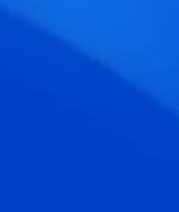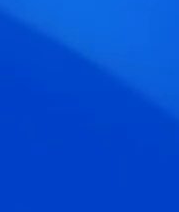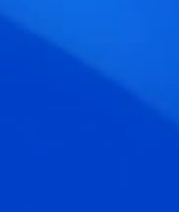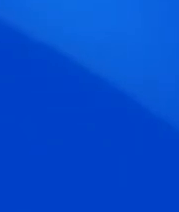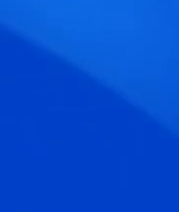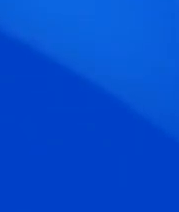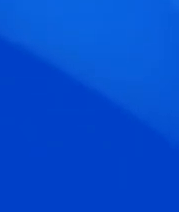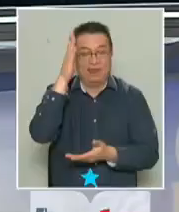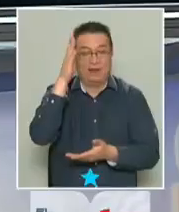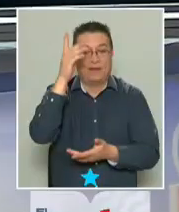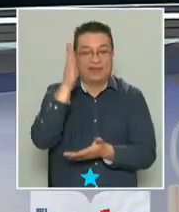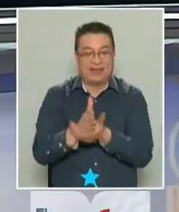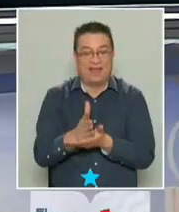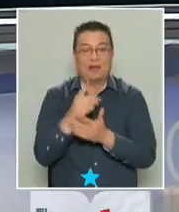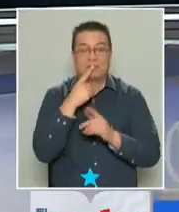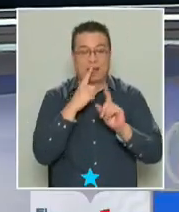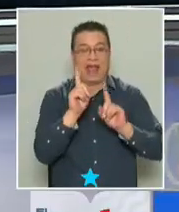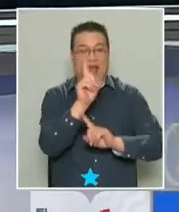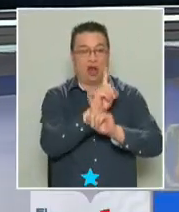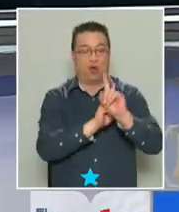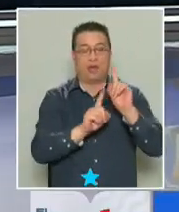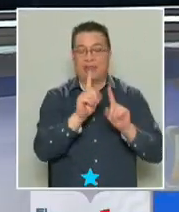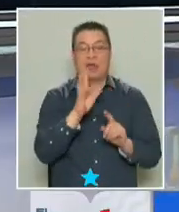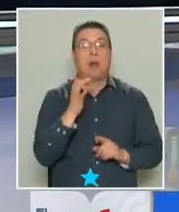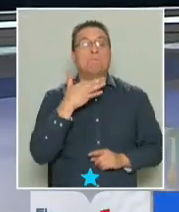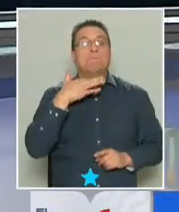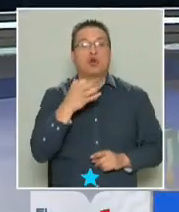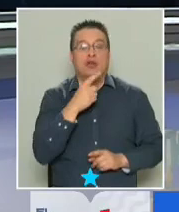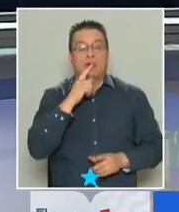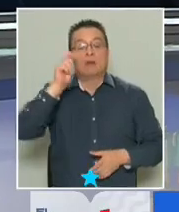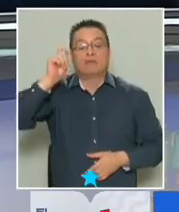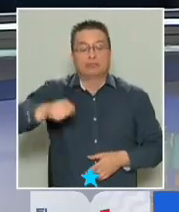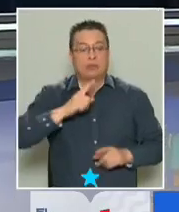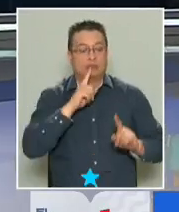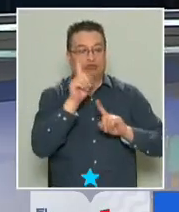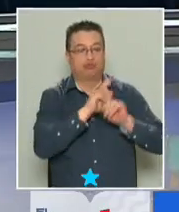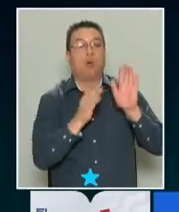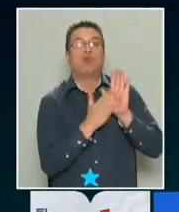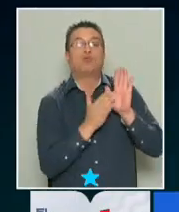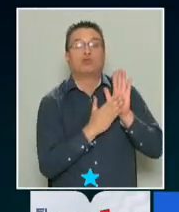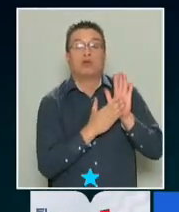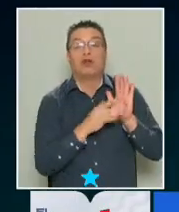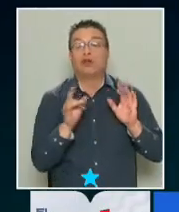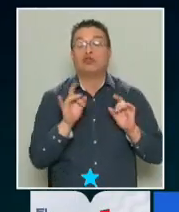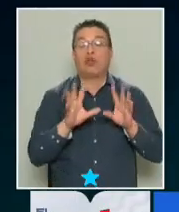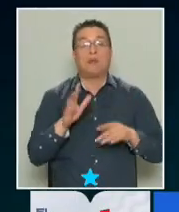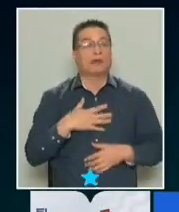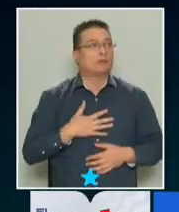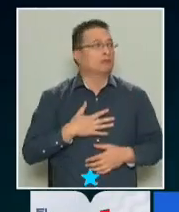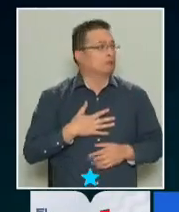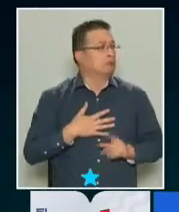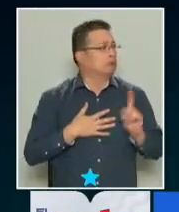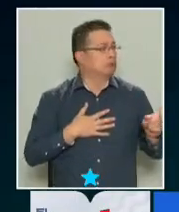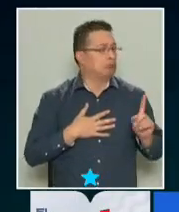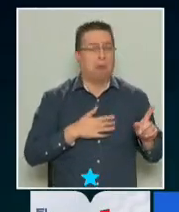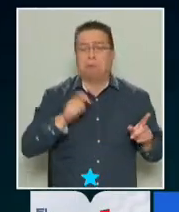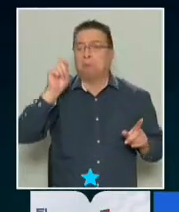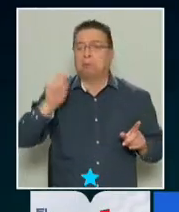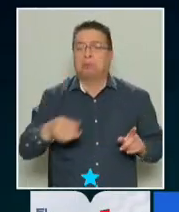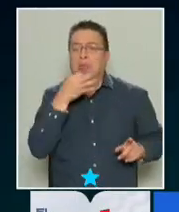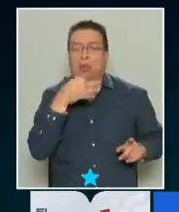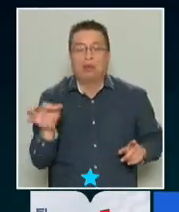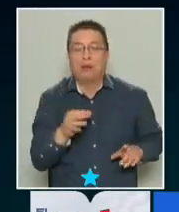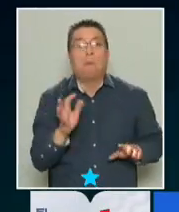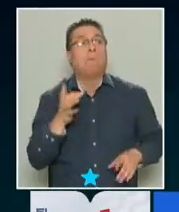tienen que ser argumentada la sentencia fundada motivada eso se llama entonces no es cosa que un juez quiera resolver de una manera determinada sin